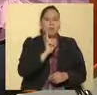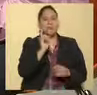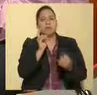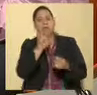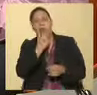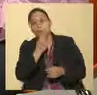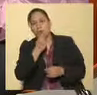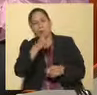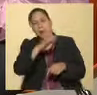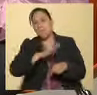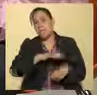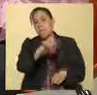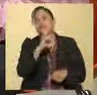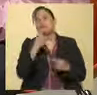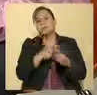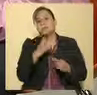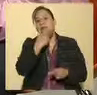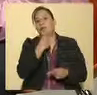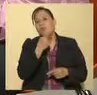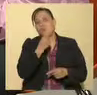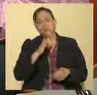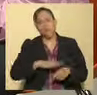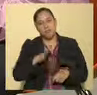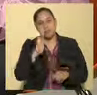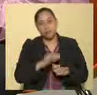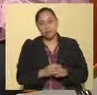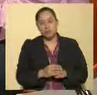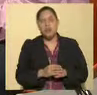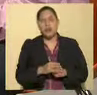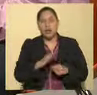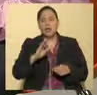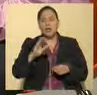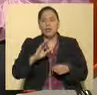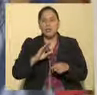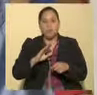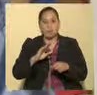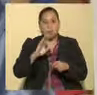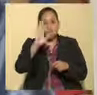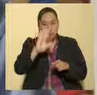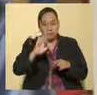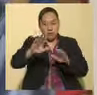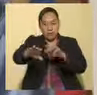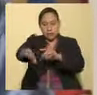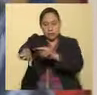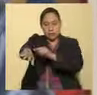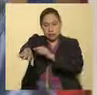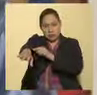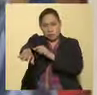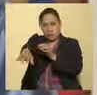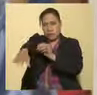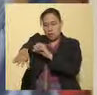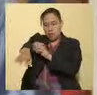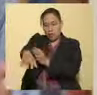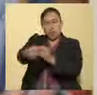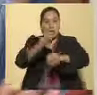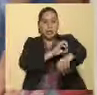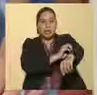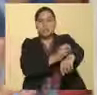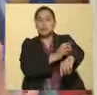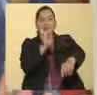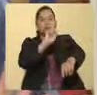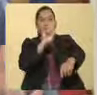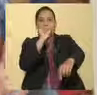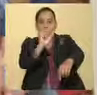frecuentes en los varones y les podría decir que son más frecuentes del lado derecho que del izquierdo. ¿Por qué sí? Estas